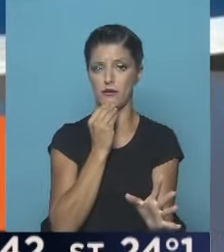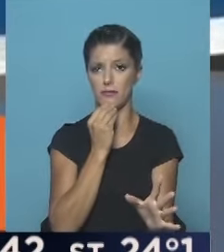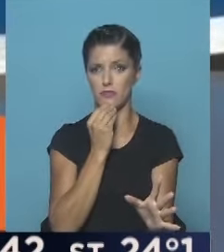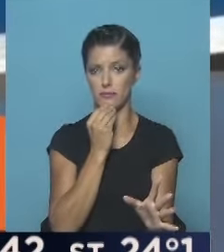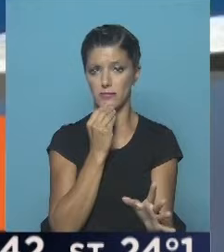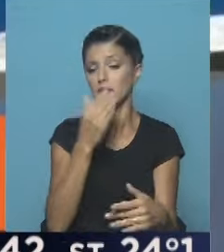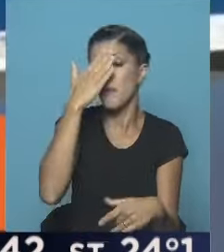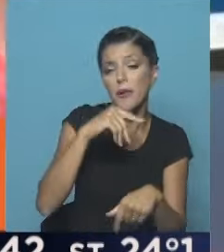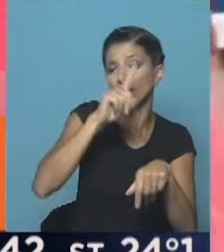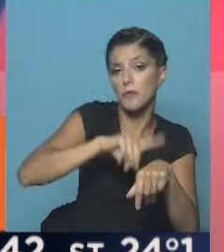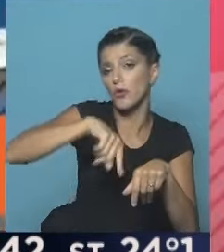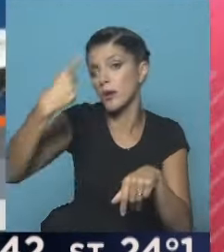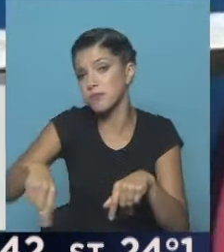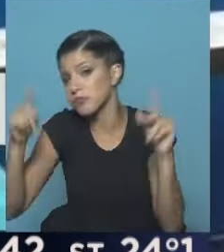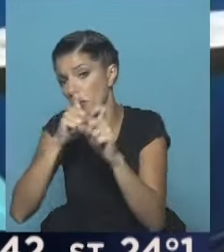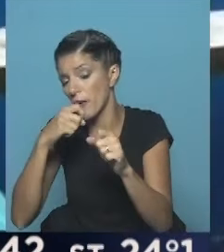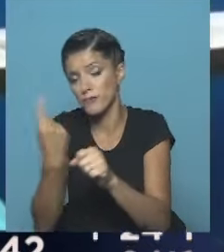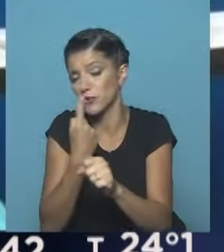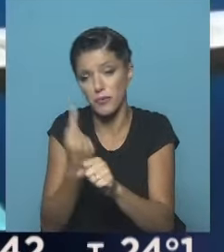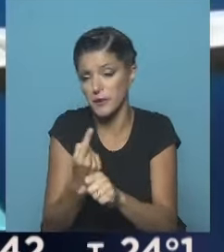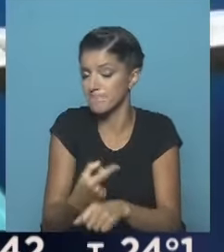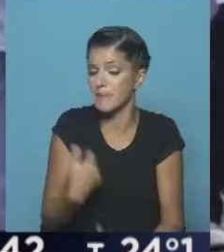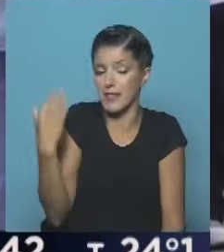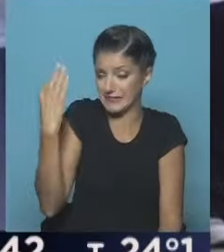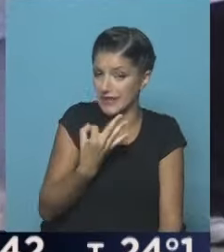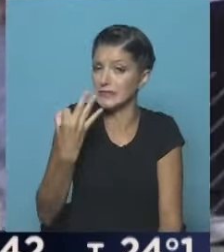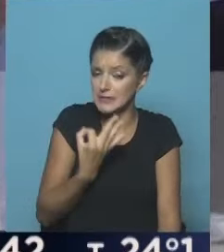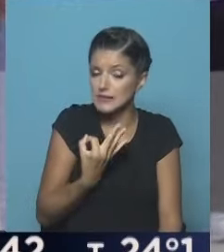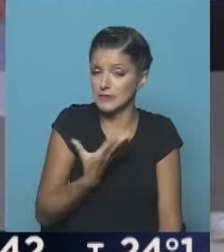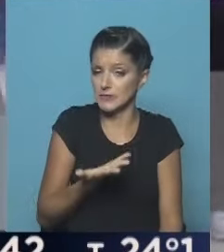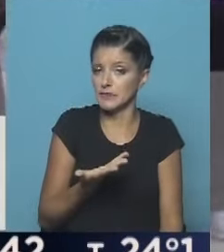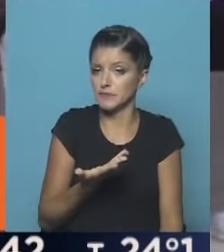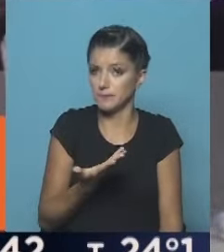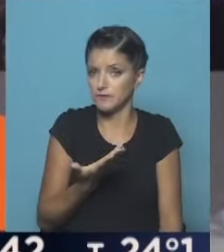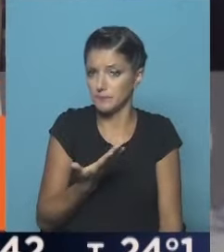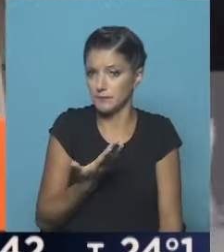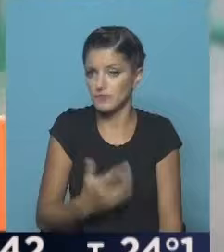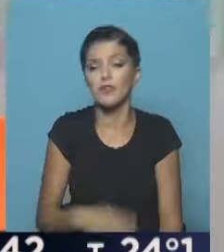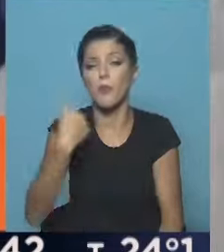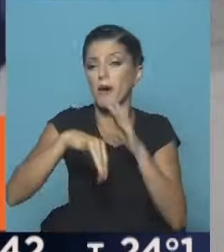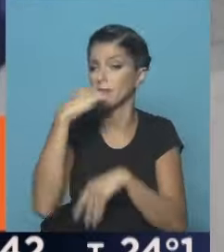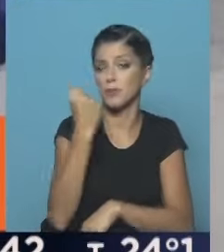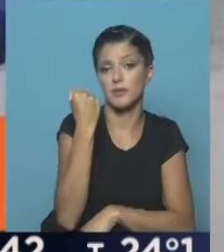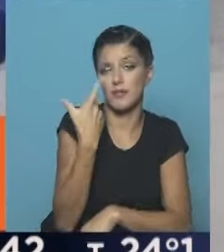tenemos tiempo de ocuparnos de los demás problemas. Realmente lo humano es conseguir comida